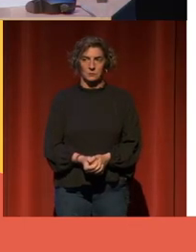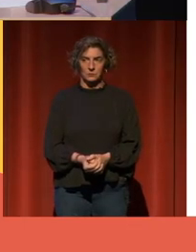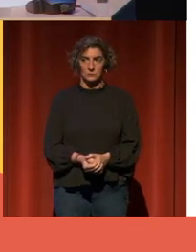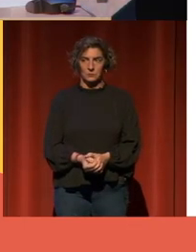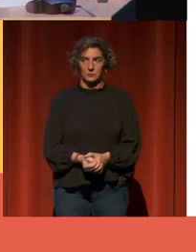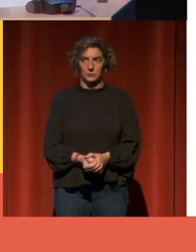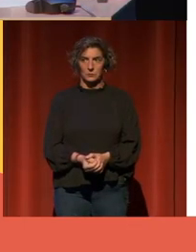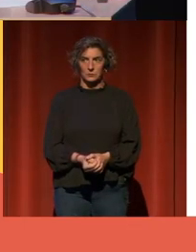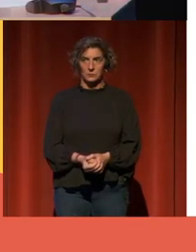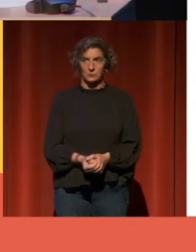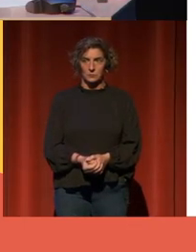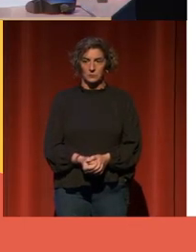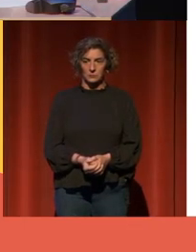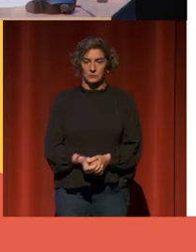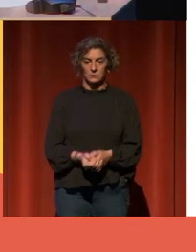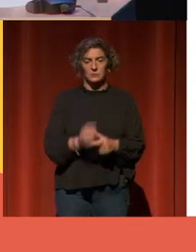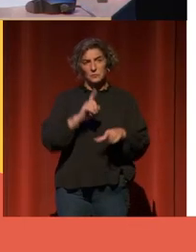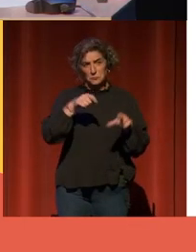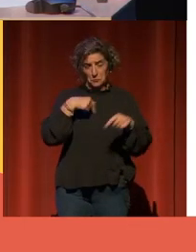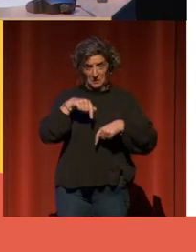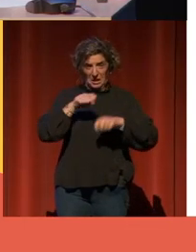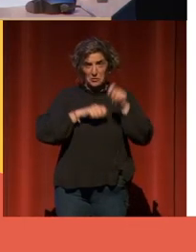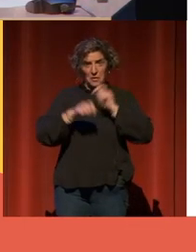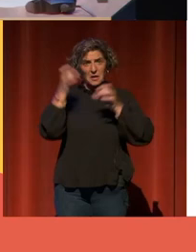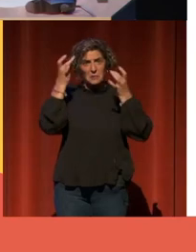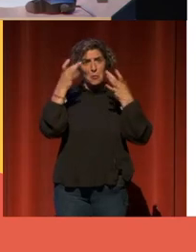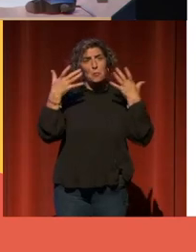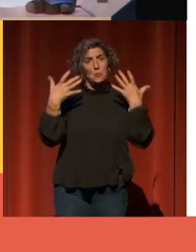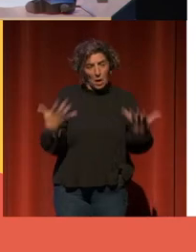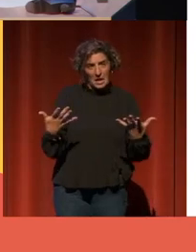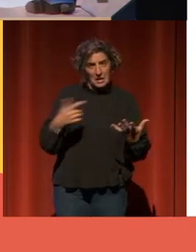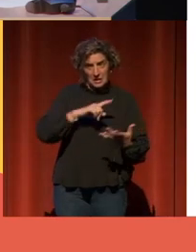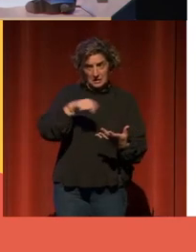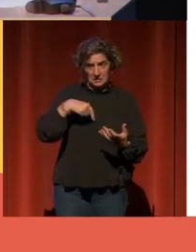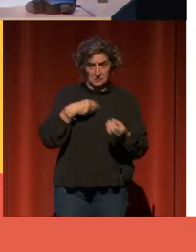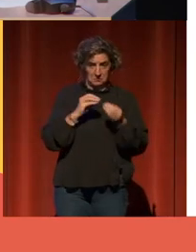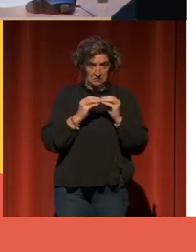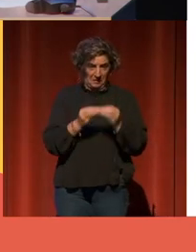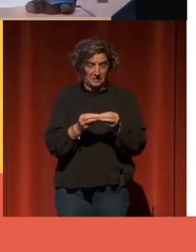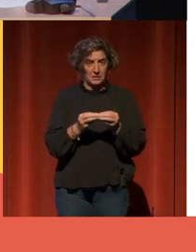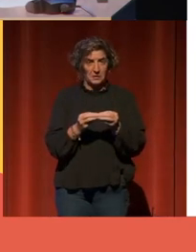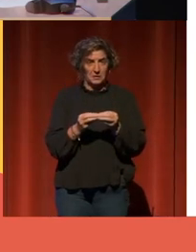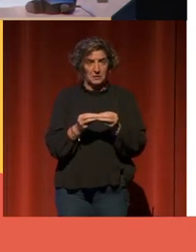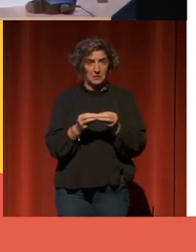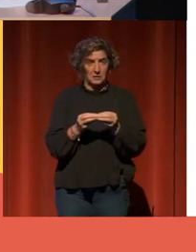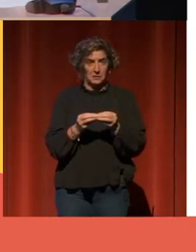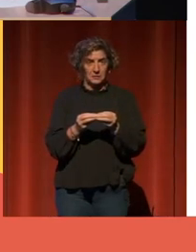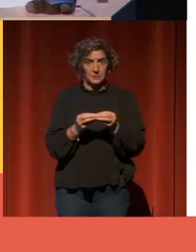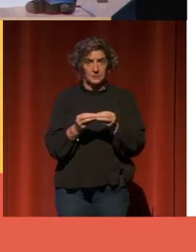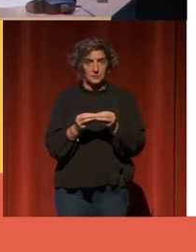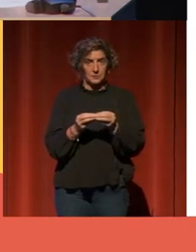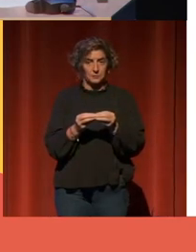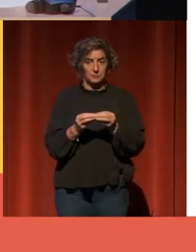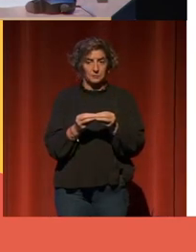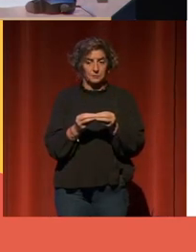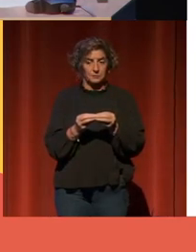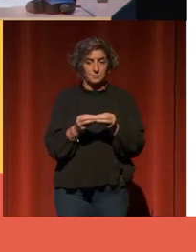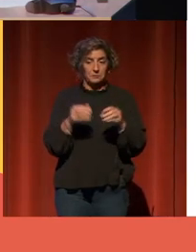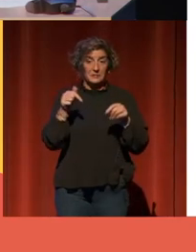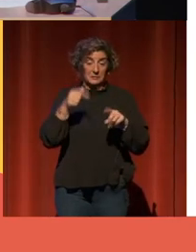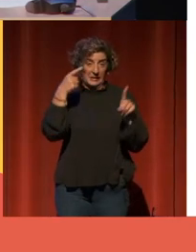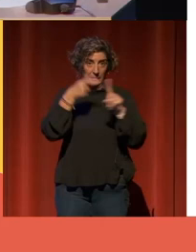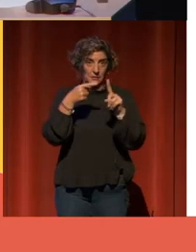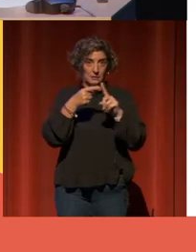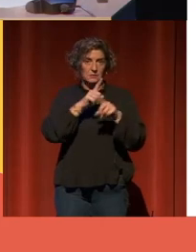sector Qué actividades Ah llevamos a cabo para efectuar estas esos